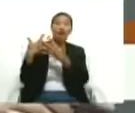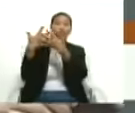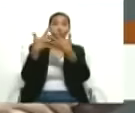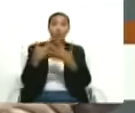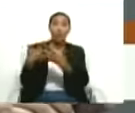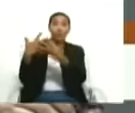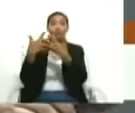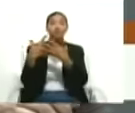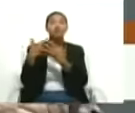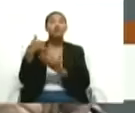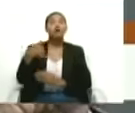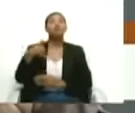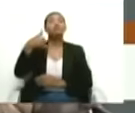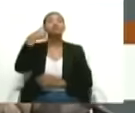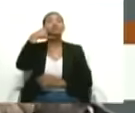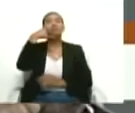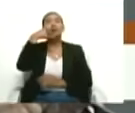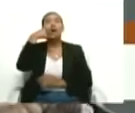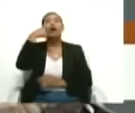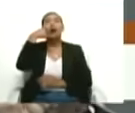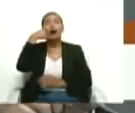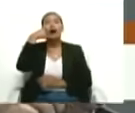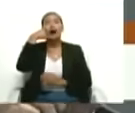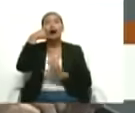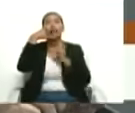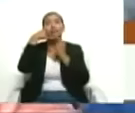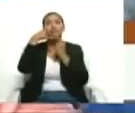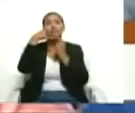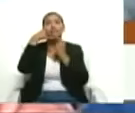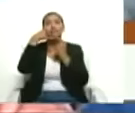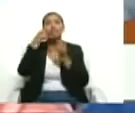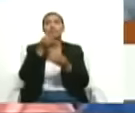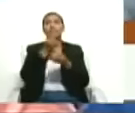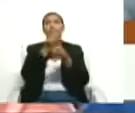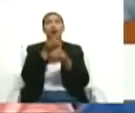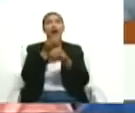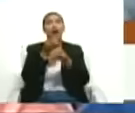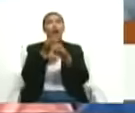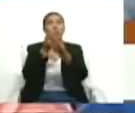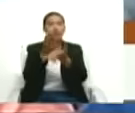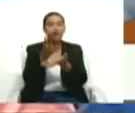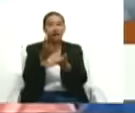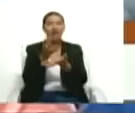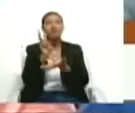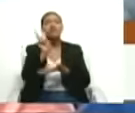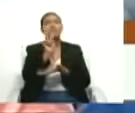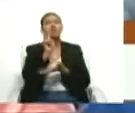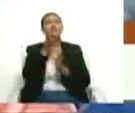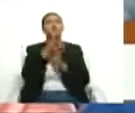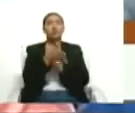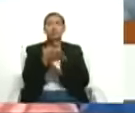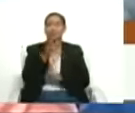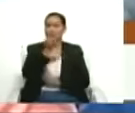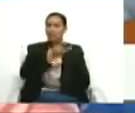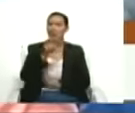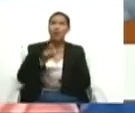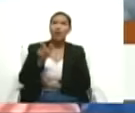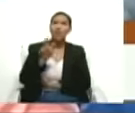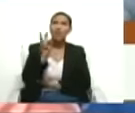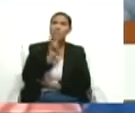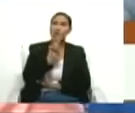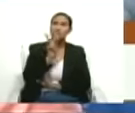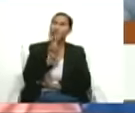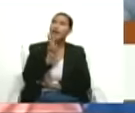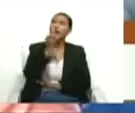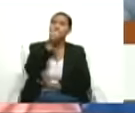mundo. Esto es lo que se va a decir en el mundo. Y el pueblo venezolano ha resistido y